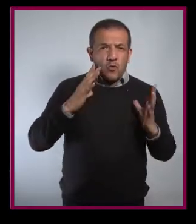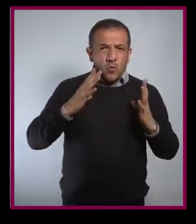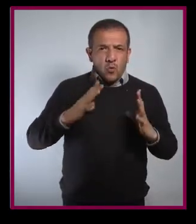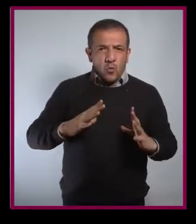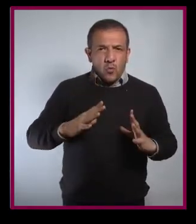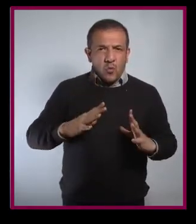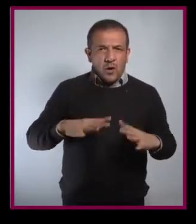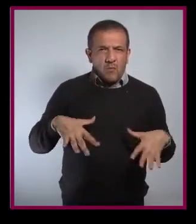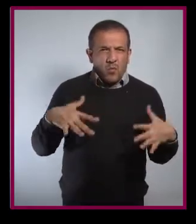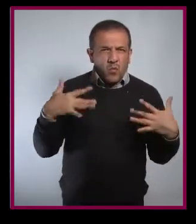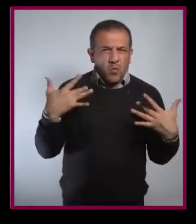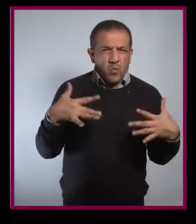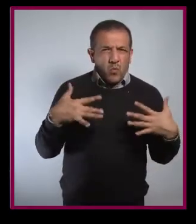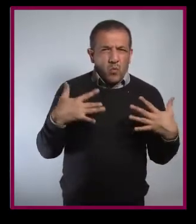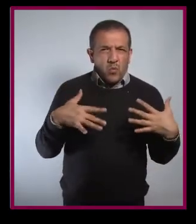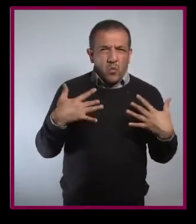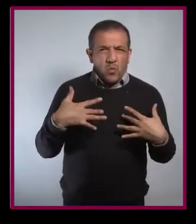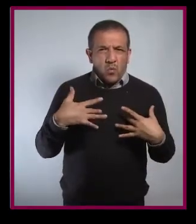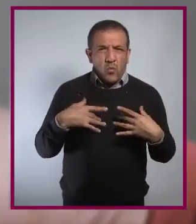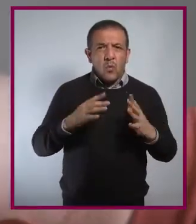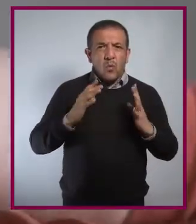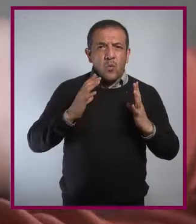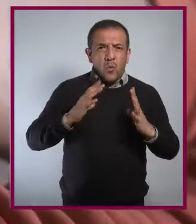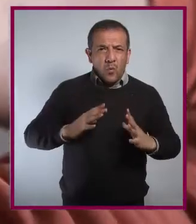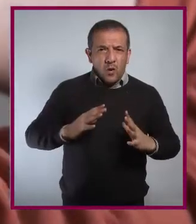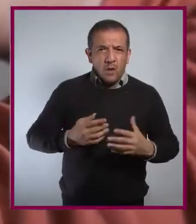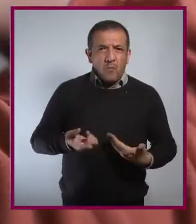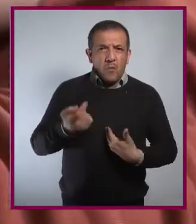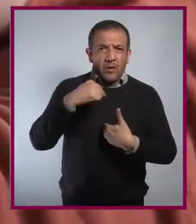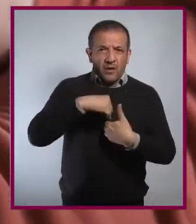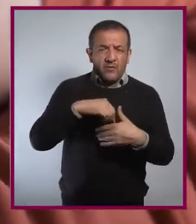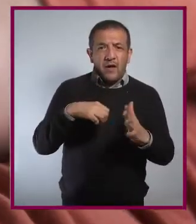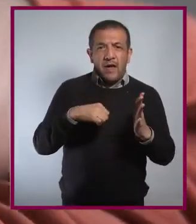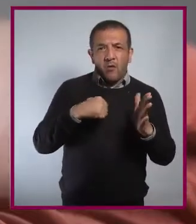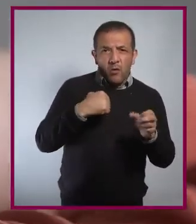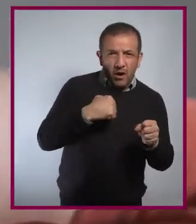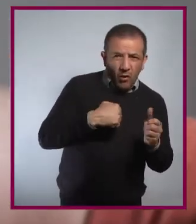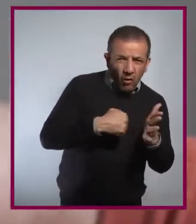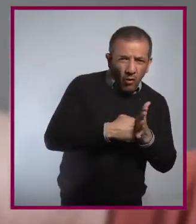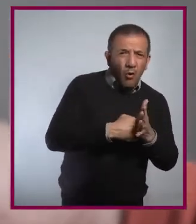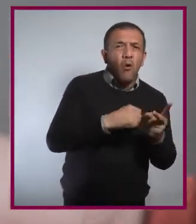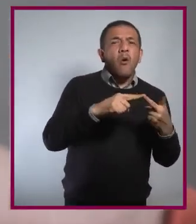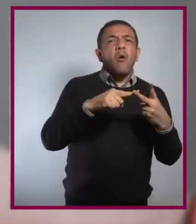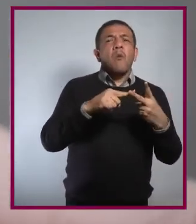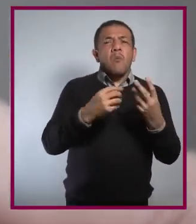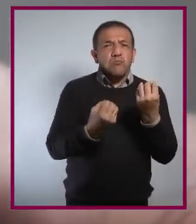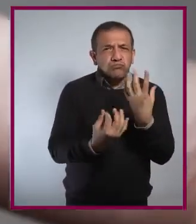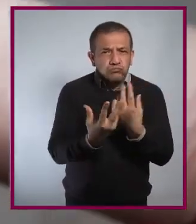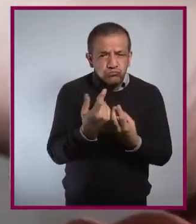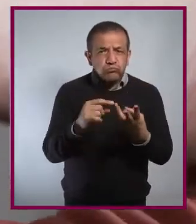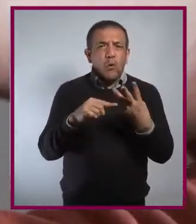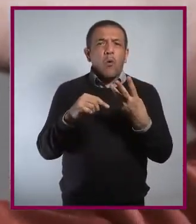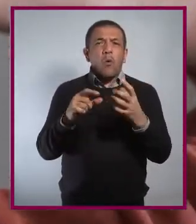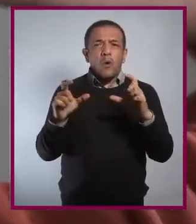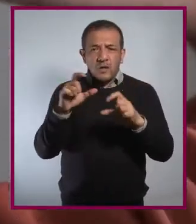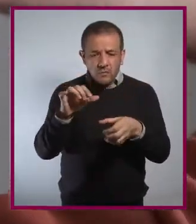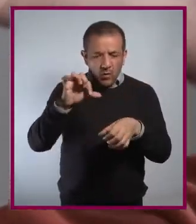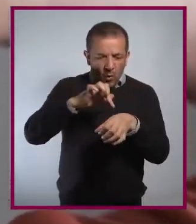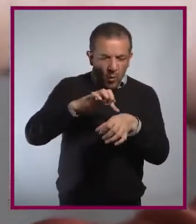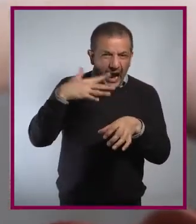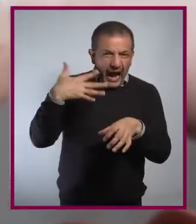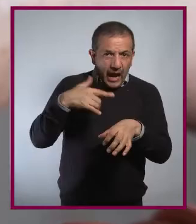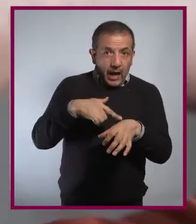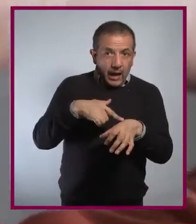estímulo físico que lastima nuestros tejidos u órganos. Un golpe, una quemadura con fuego o con químicos,